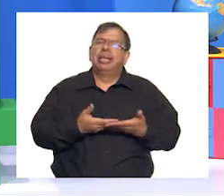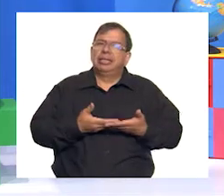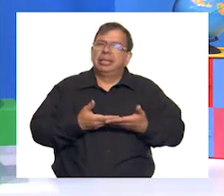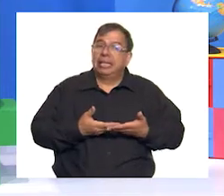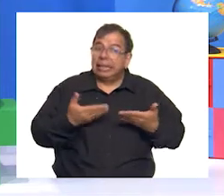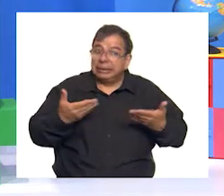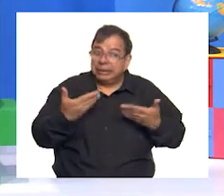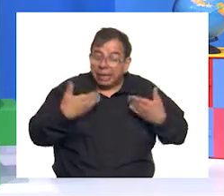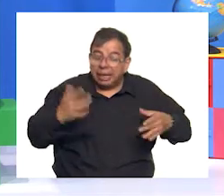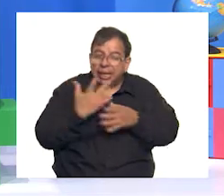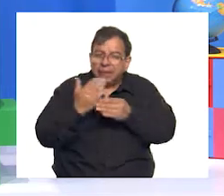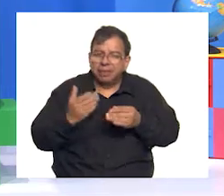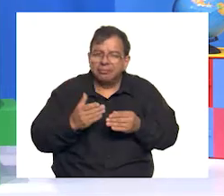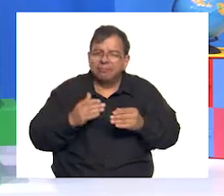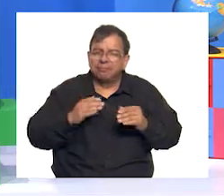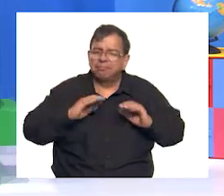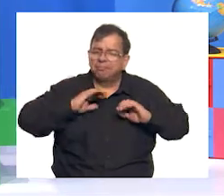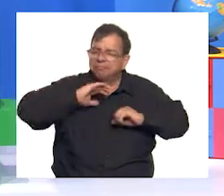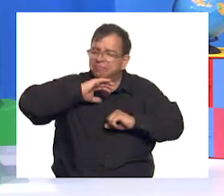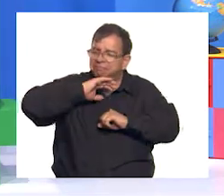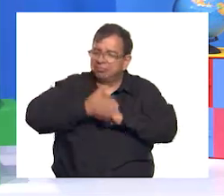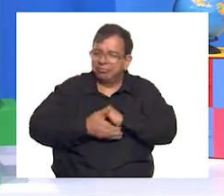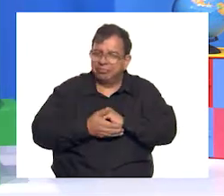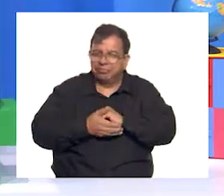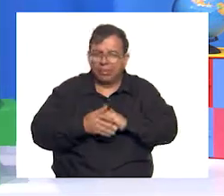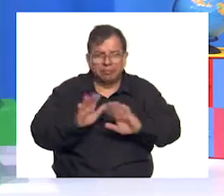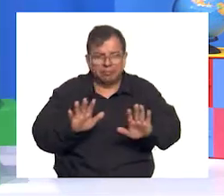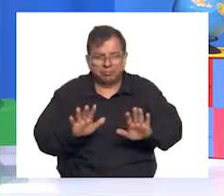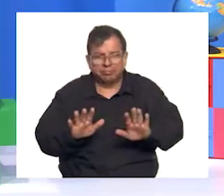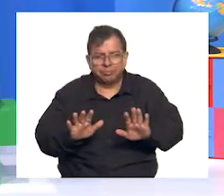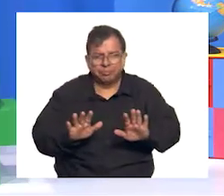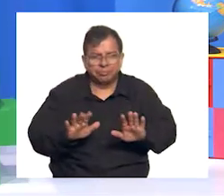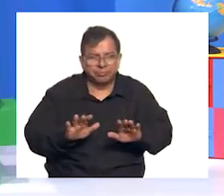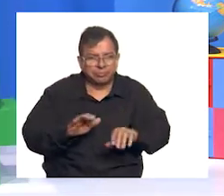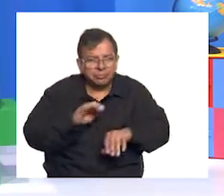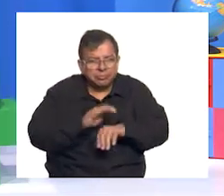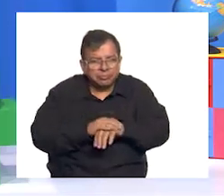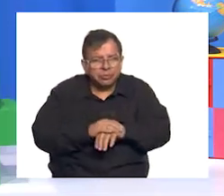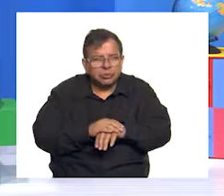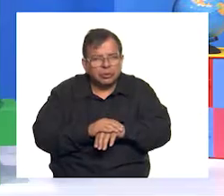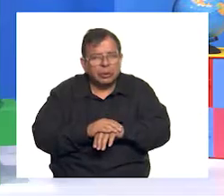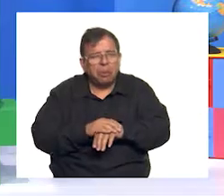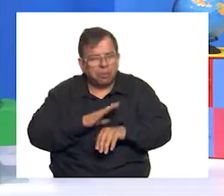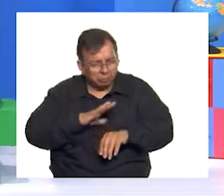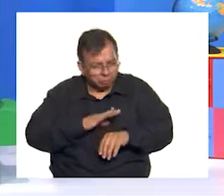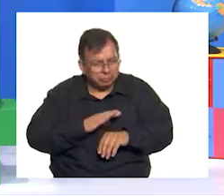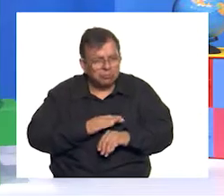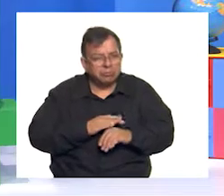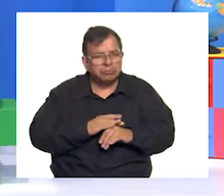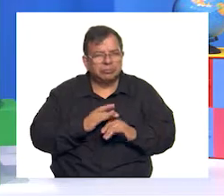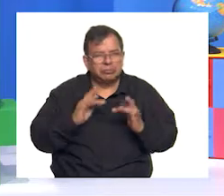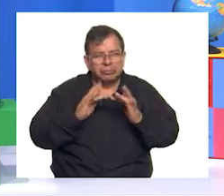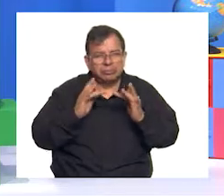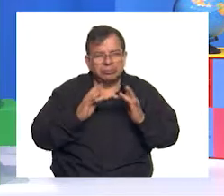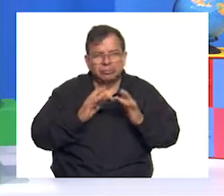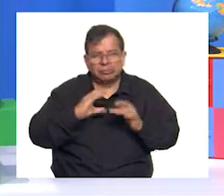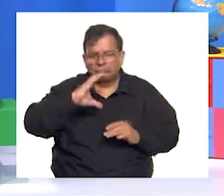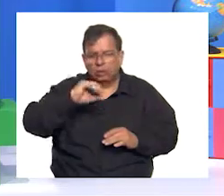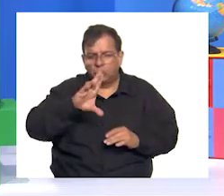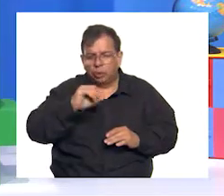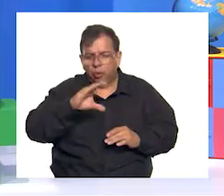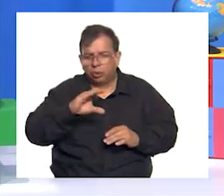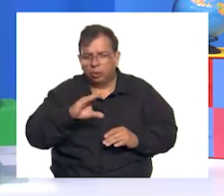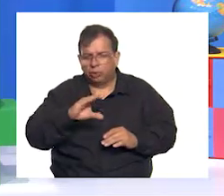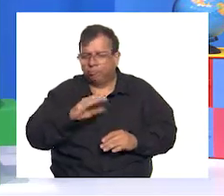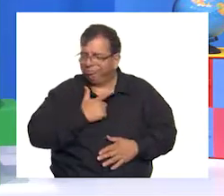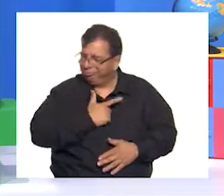esta leyenda ha llegado a su fin. Amiguitos, pueden seguirme en mis redes sociales, el Cucu. Es